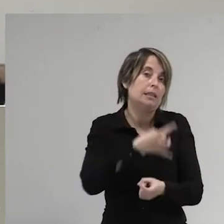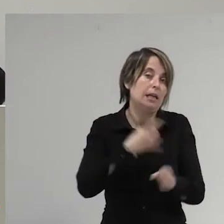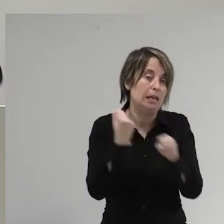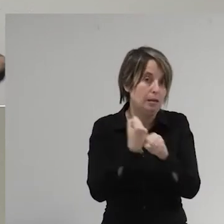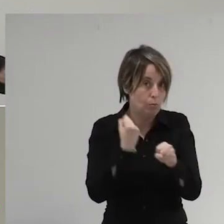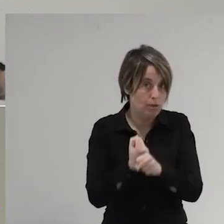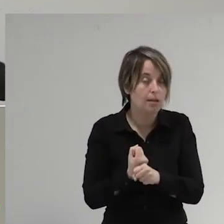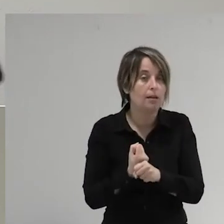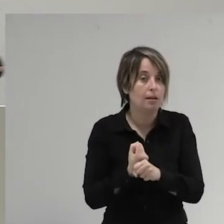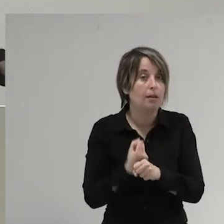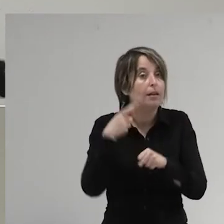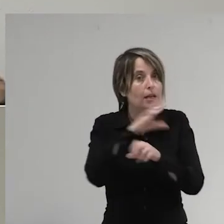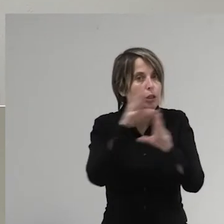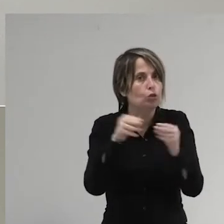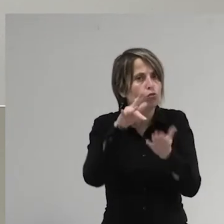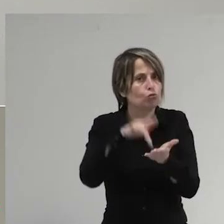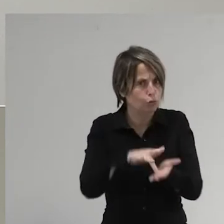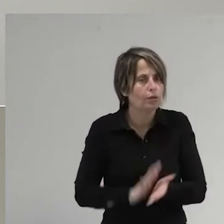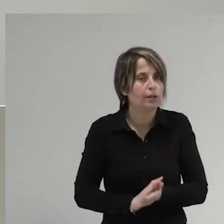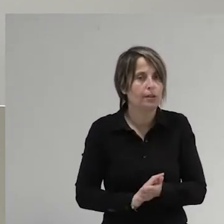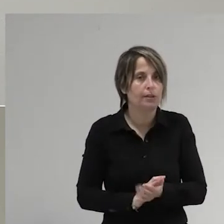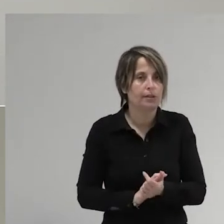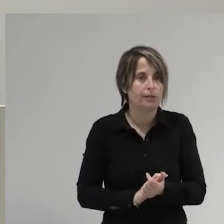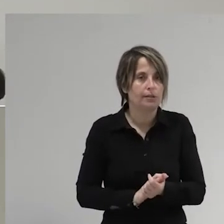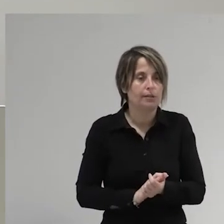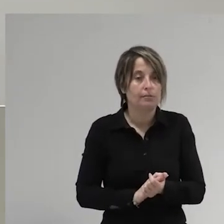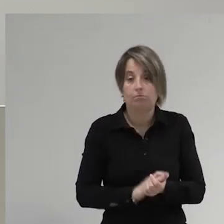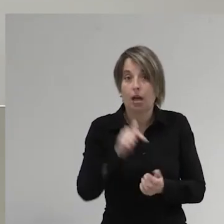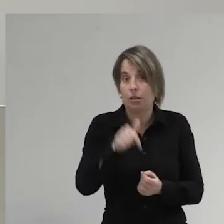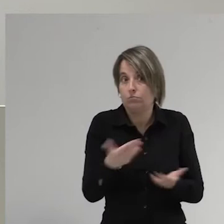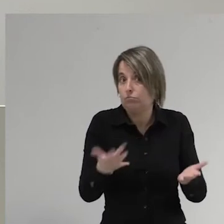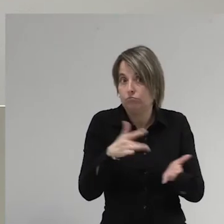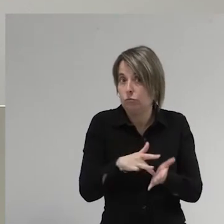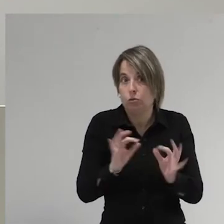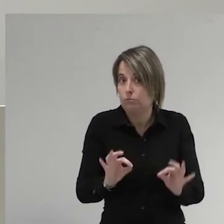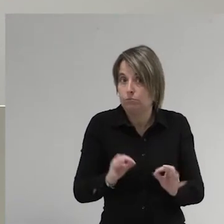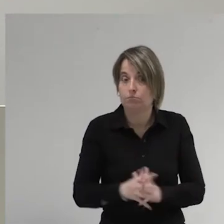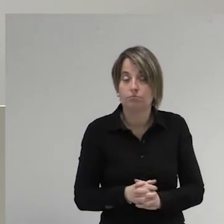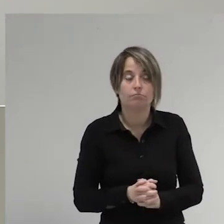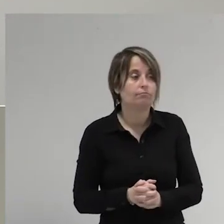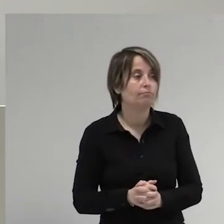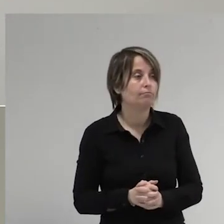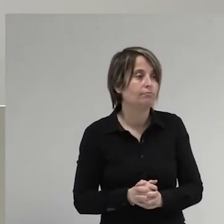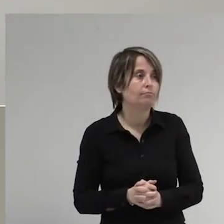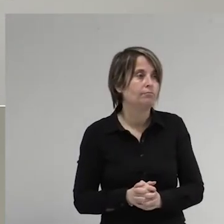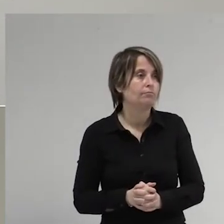eso está pasando en, pues aquí, ¿no?